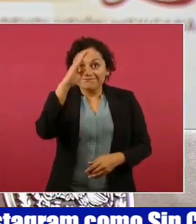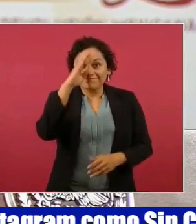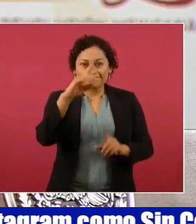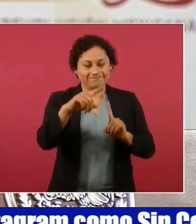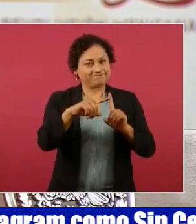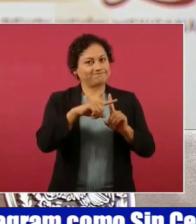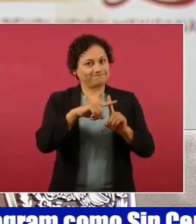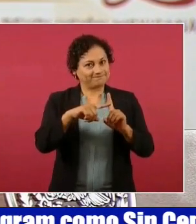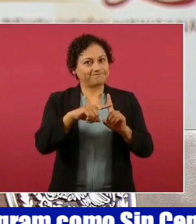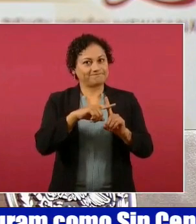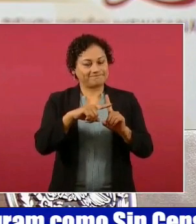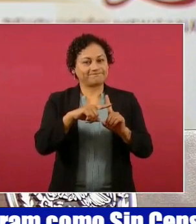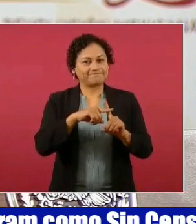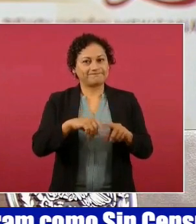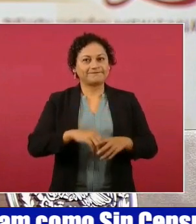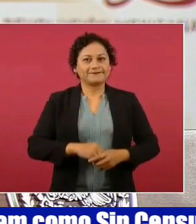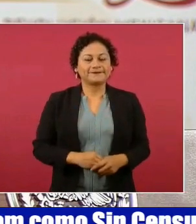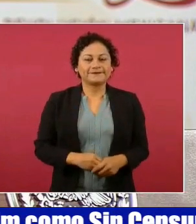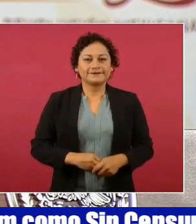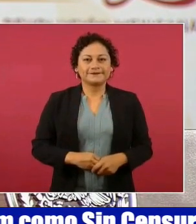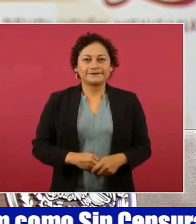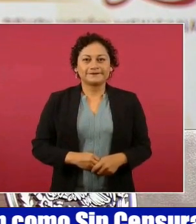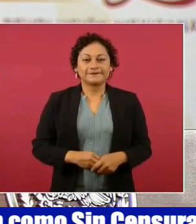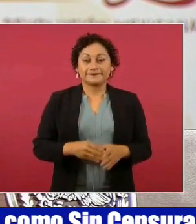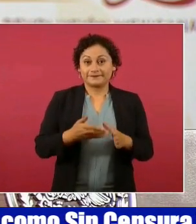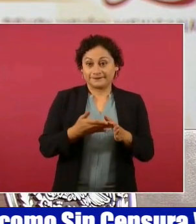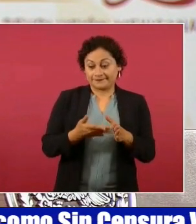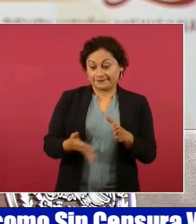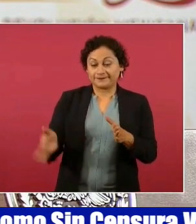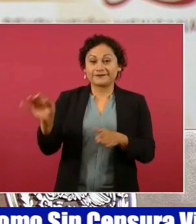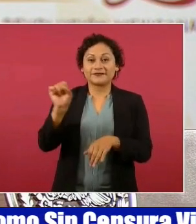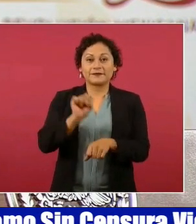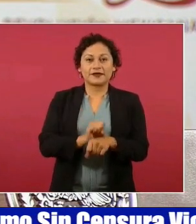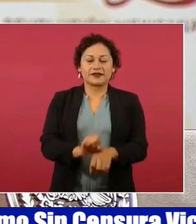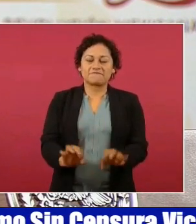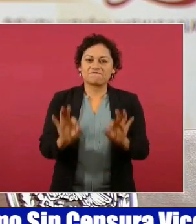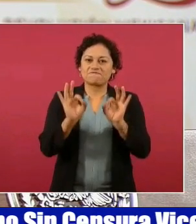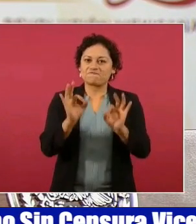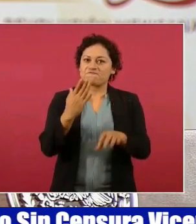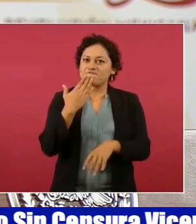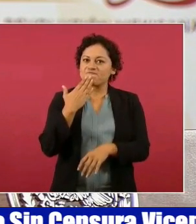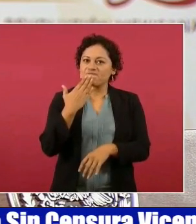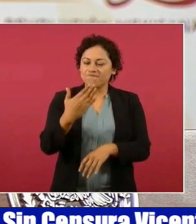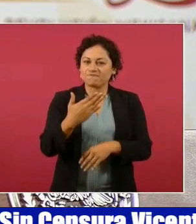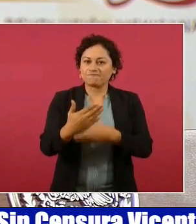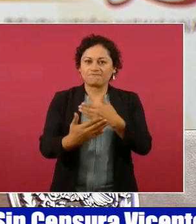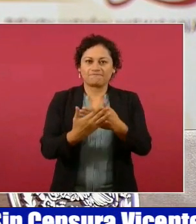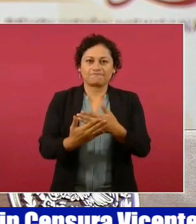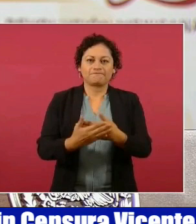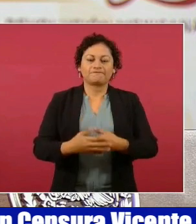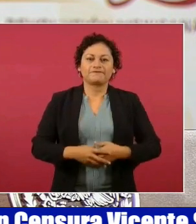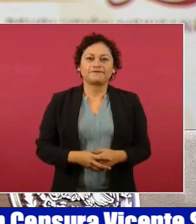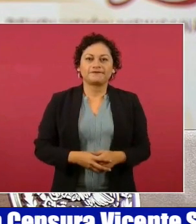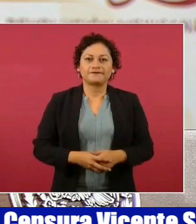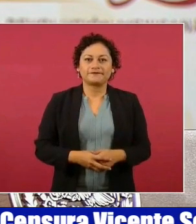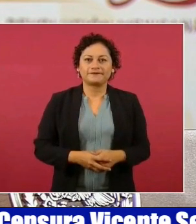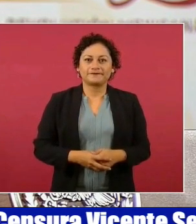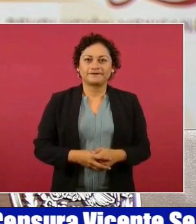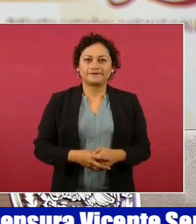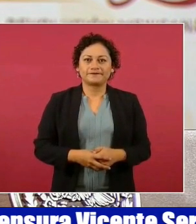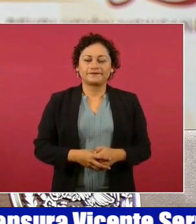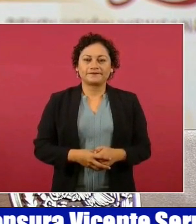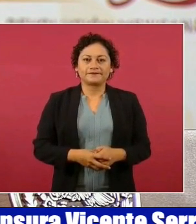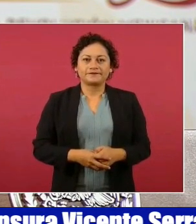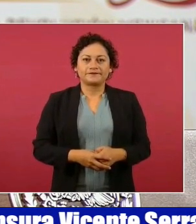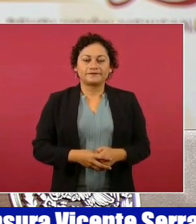en lo que pasó con el PRD, de las divisiones entre sus corrientes, entre sus grupos, entre sus tribus, que terminan por dividir por completo